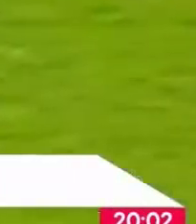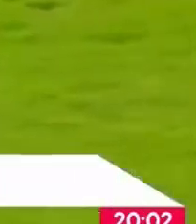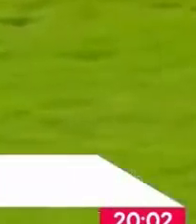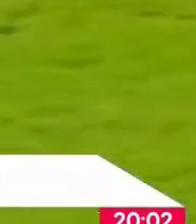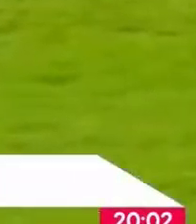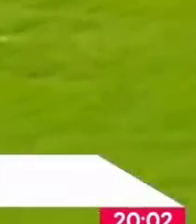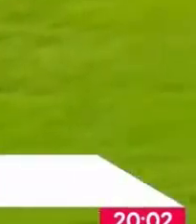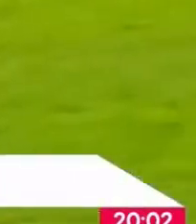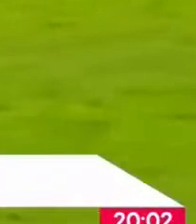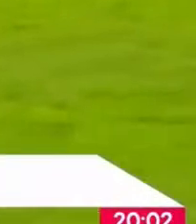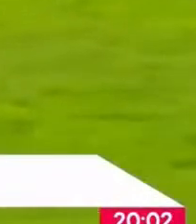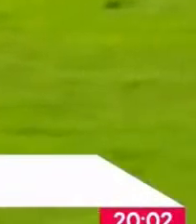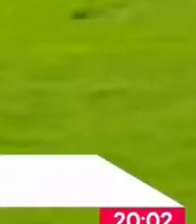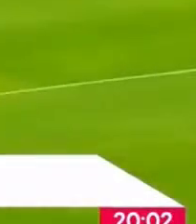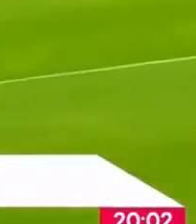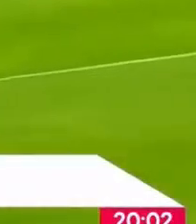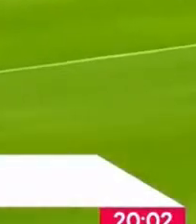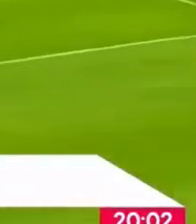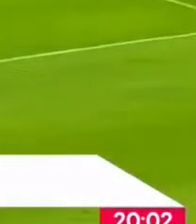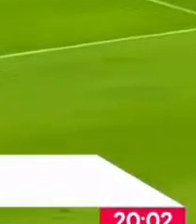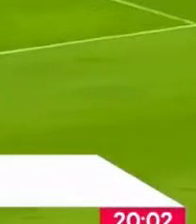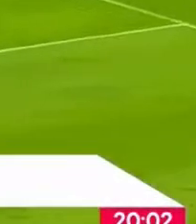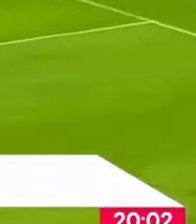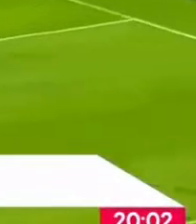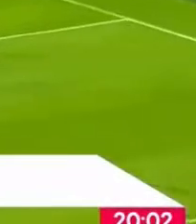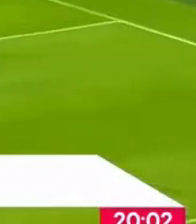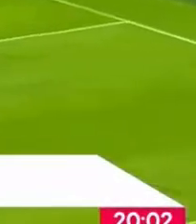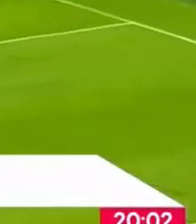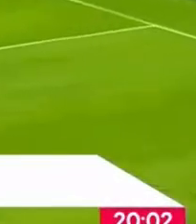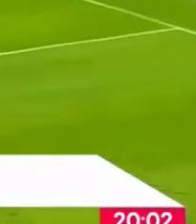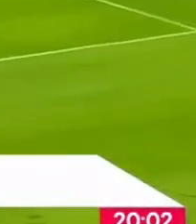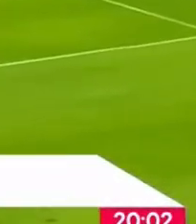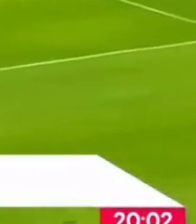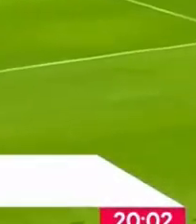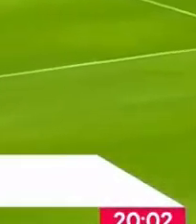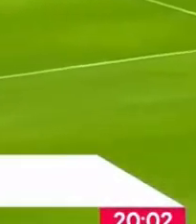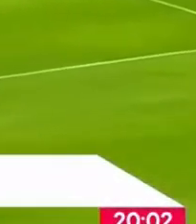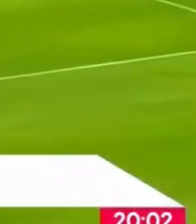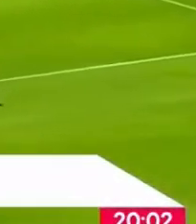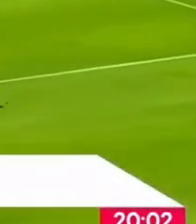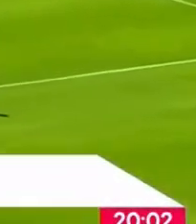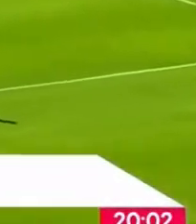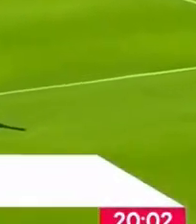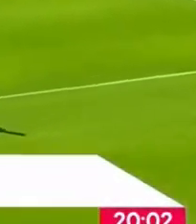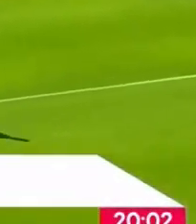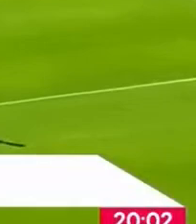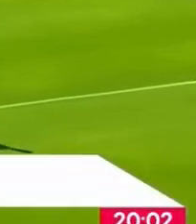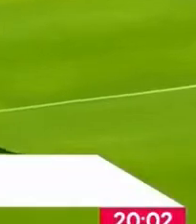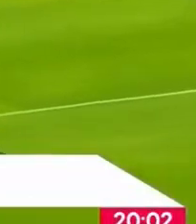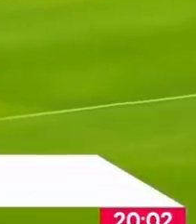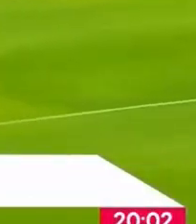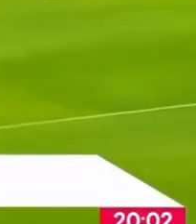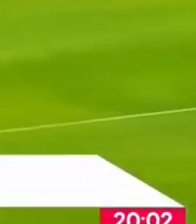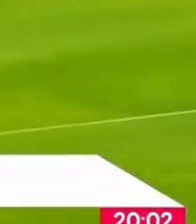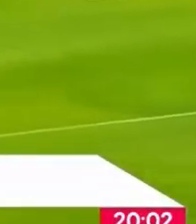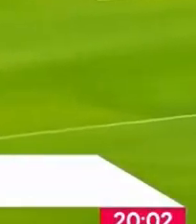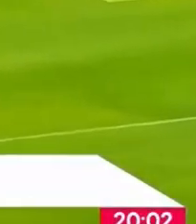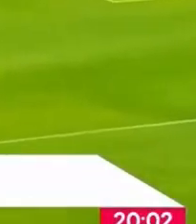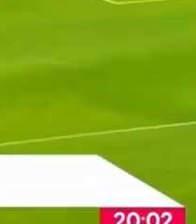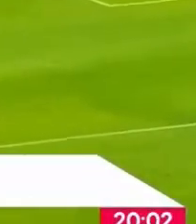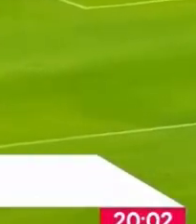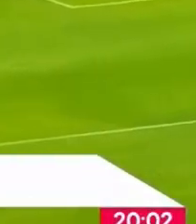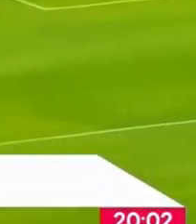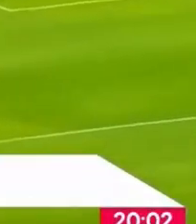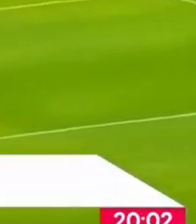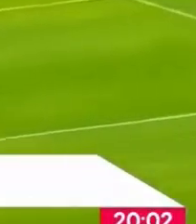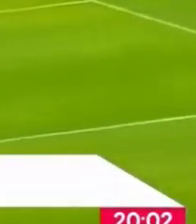tanto marcado por Flores. Tuvo más tiempo la pelota aquí Falcao, por ejemplo, intentando de llevar riesgo. Después aparecería Cuadrado,